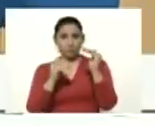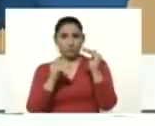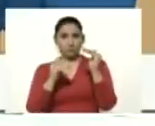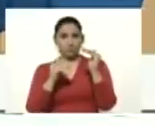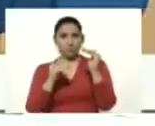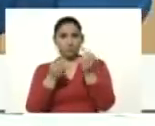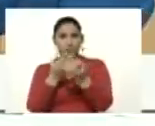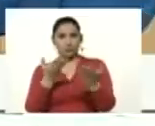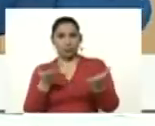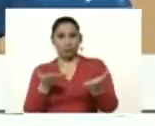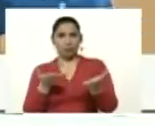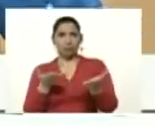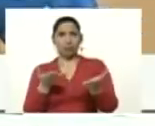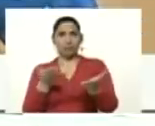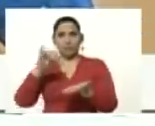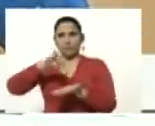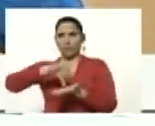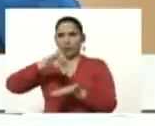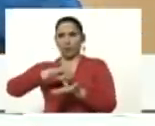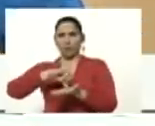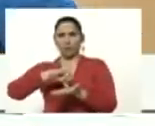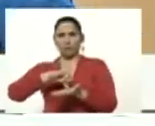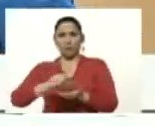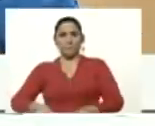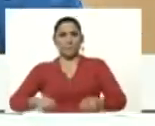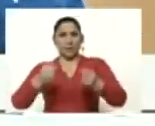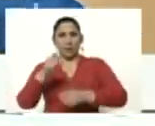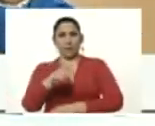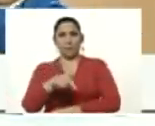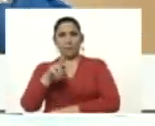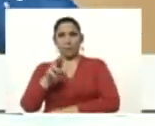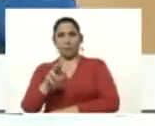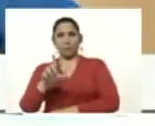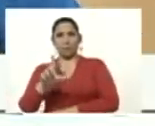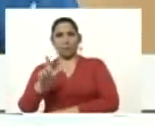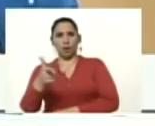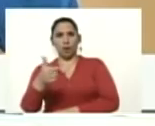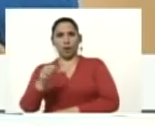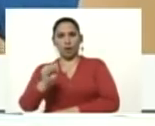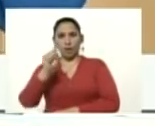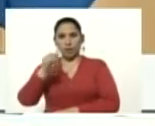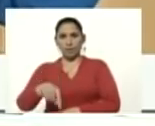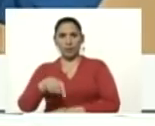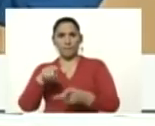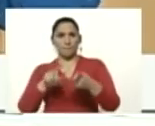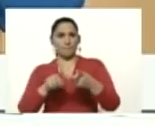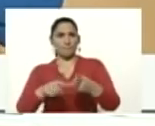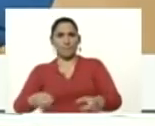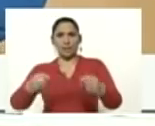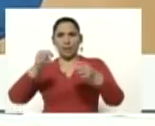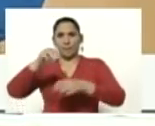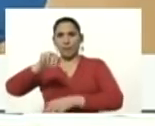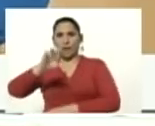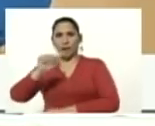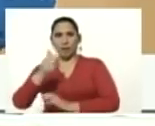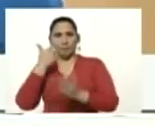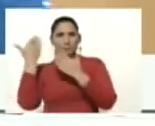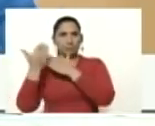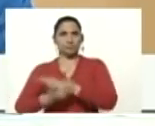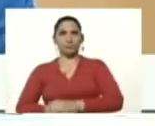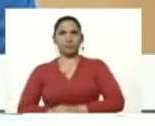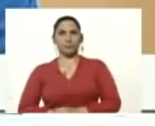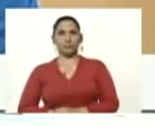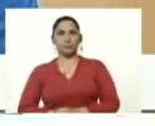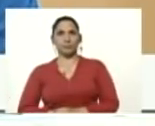este corredor del foco que hemos visto en el mercado de Mara y en el mercado de las pulgas? Adelante,